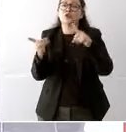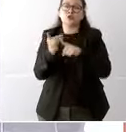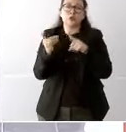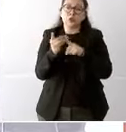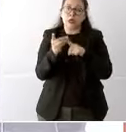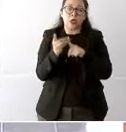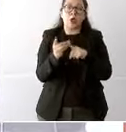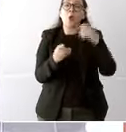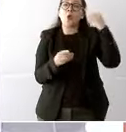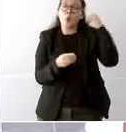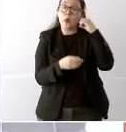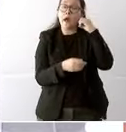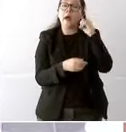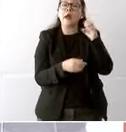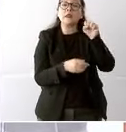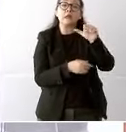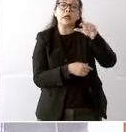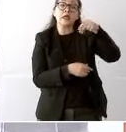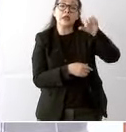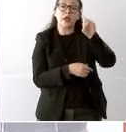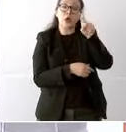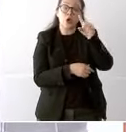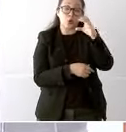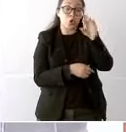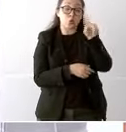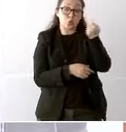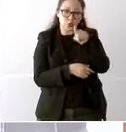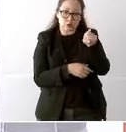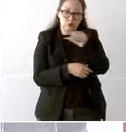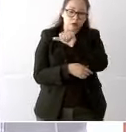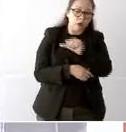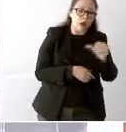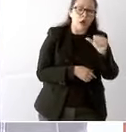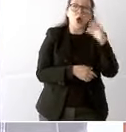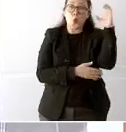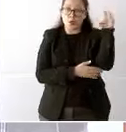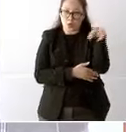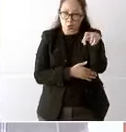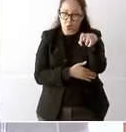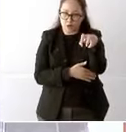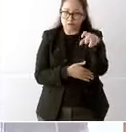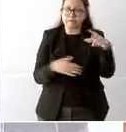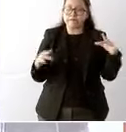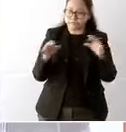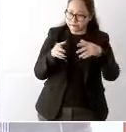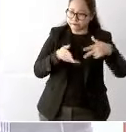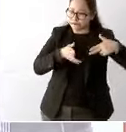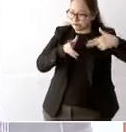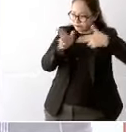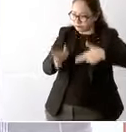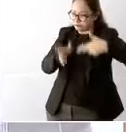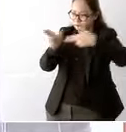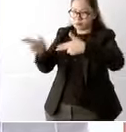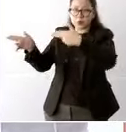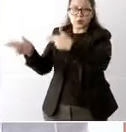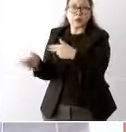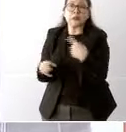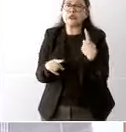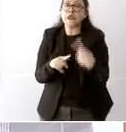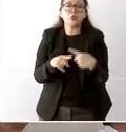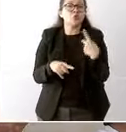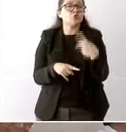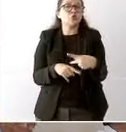Coatzacoalcos, todo con su contratista preferido,